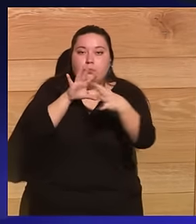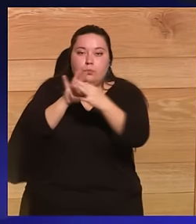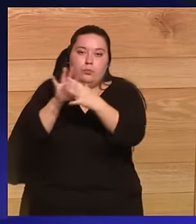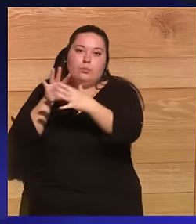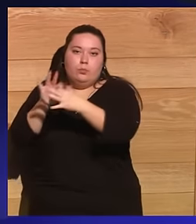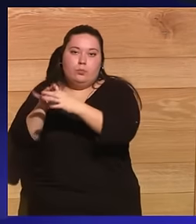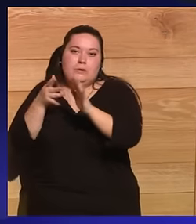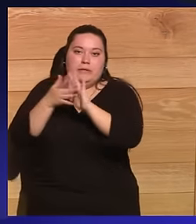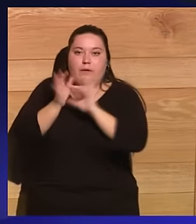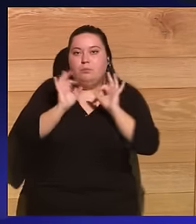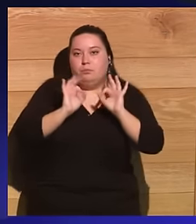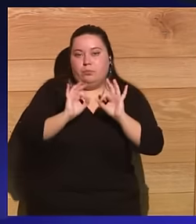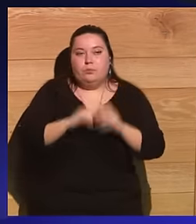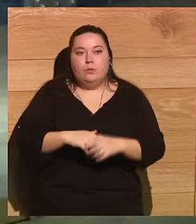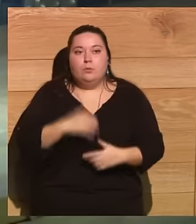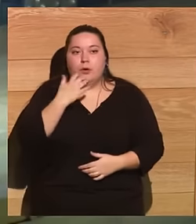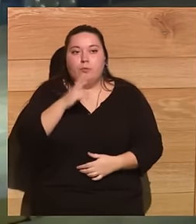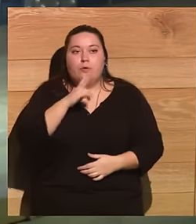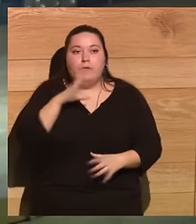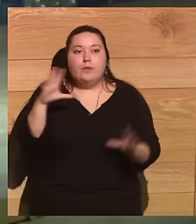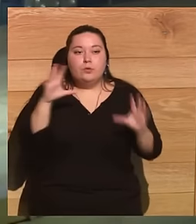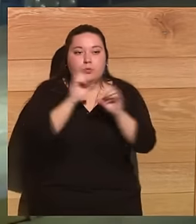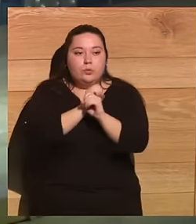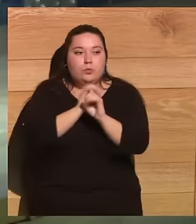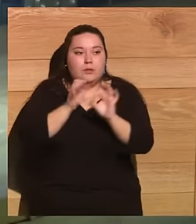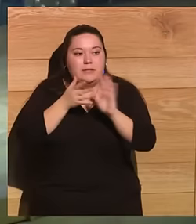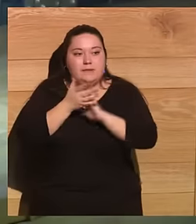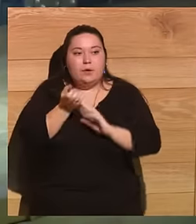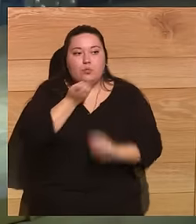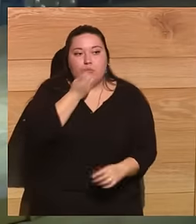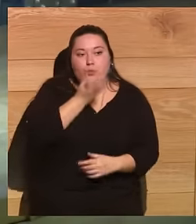de significado. Por ejemplo, el verde oscuro son números.